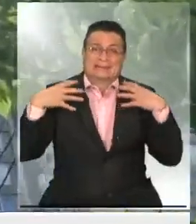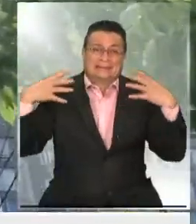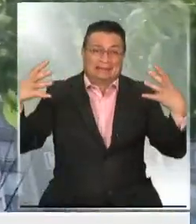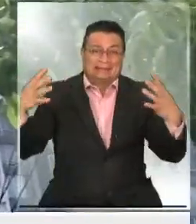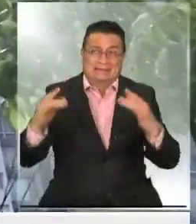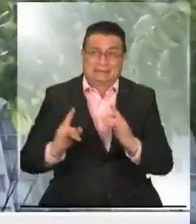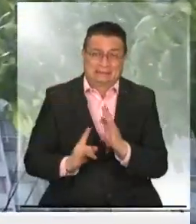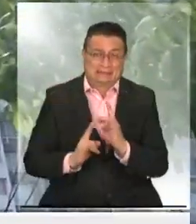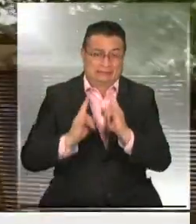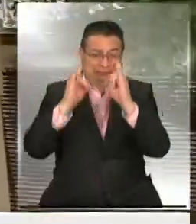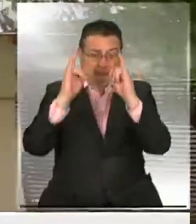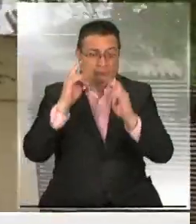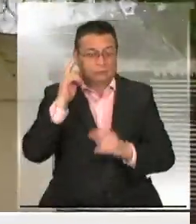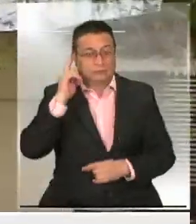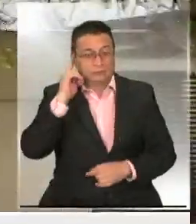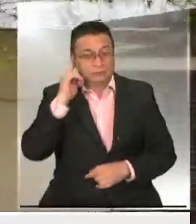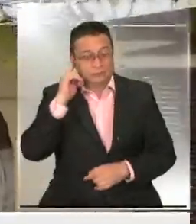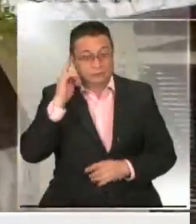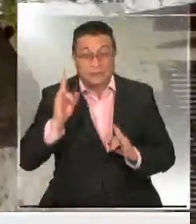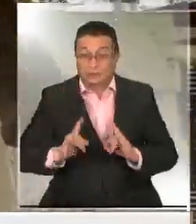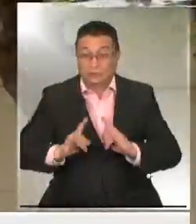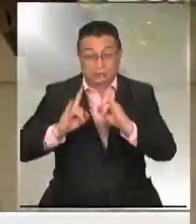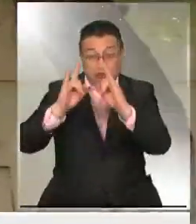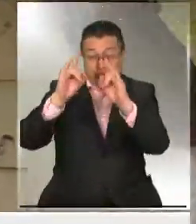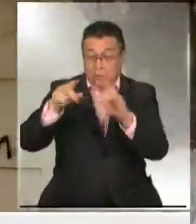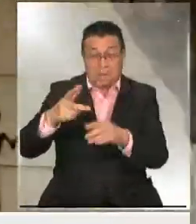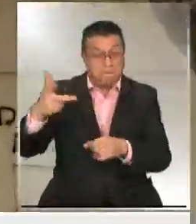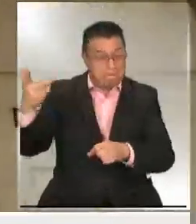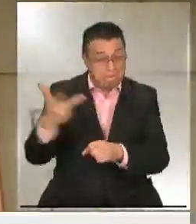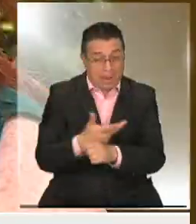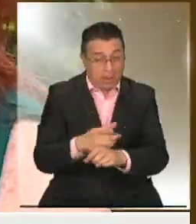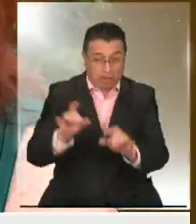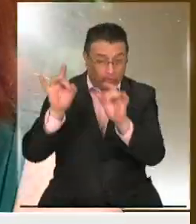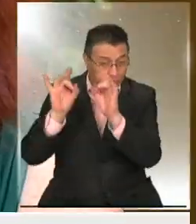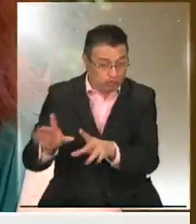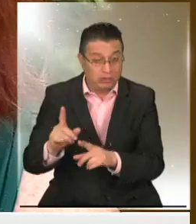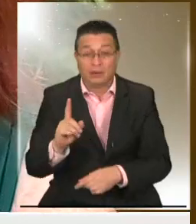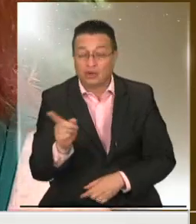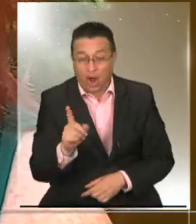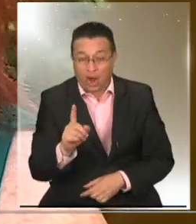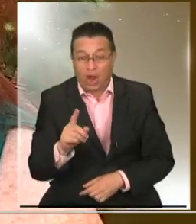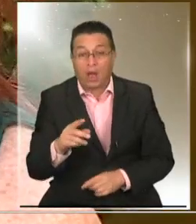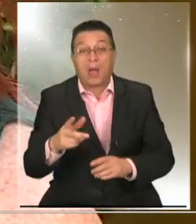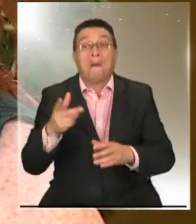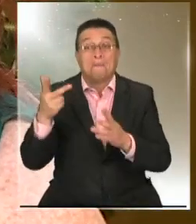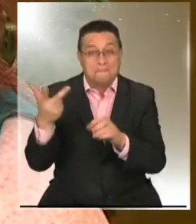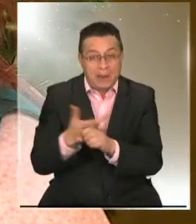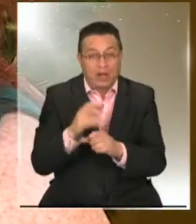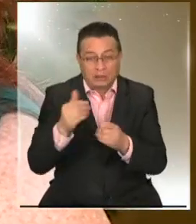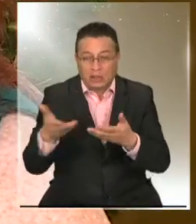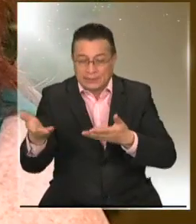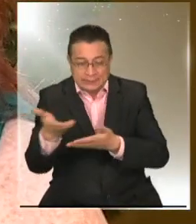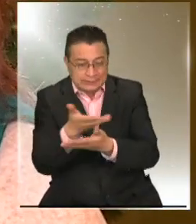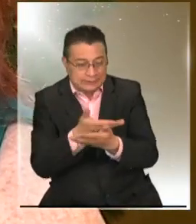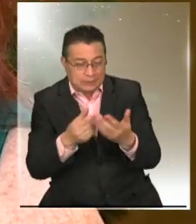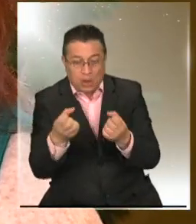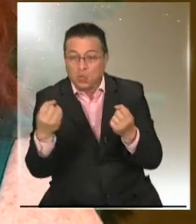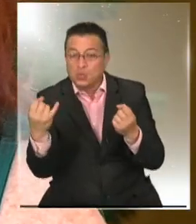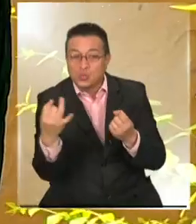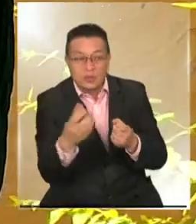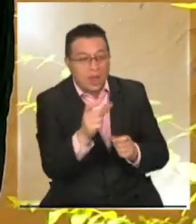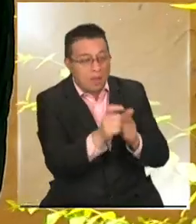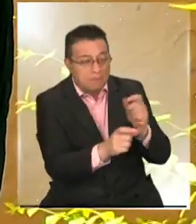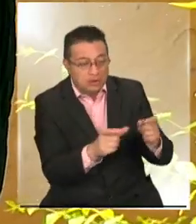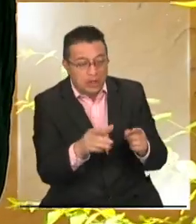proyectos habitacionales. Un edificio en altura no tiene por qué ser malo per se. Es malo cuando no hay un diálogo entre la cantidad de